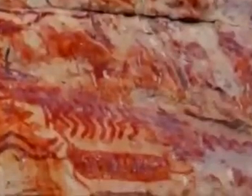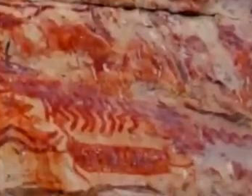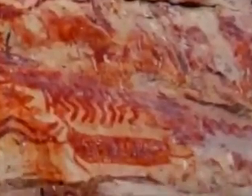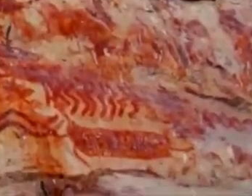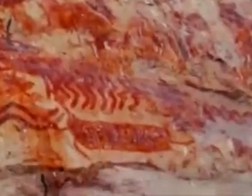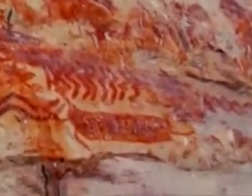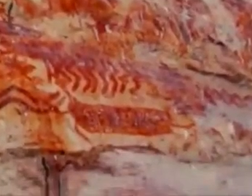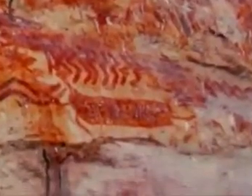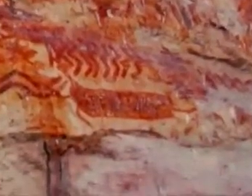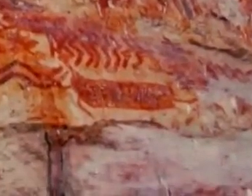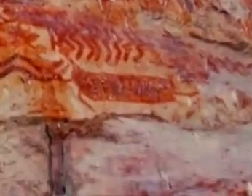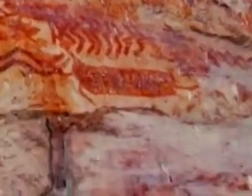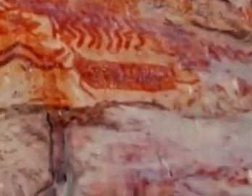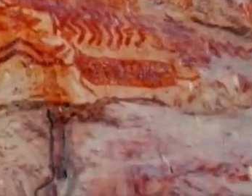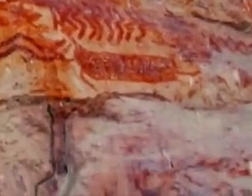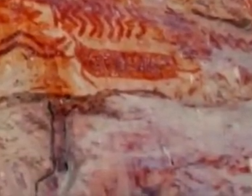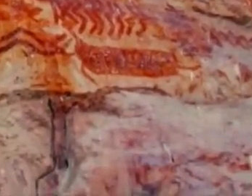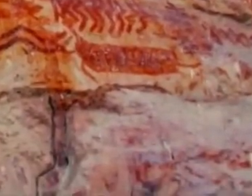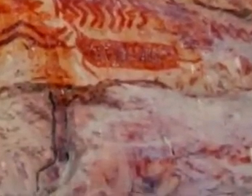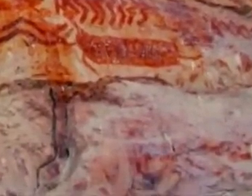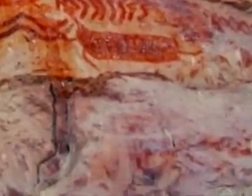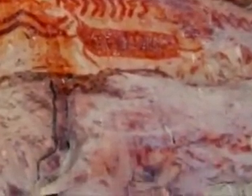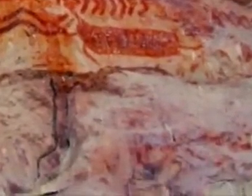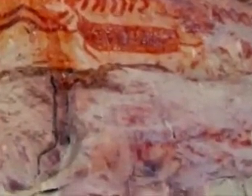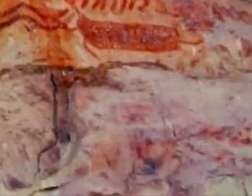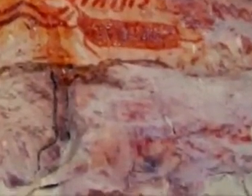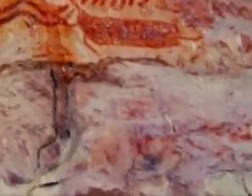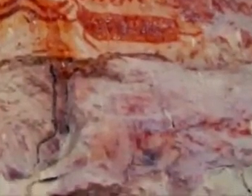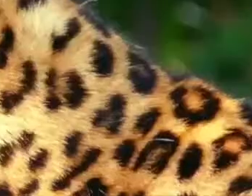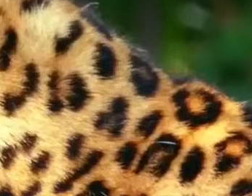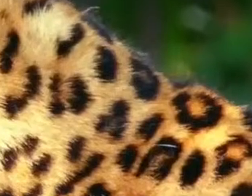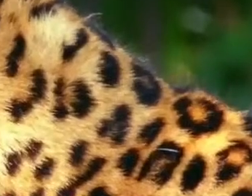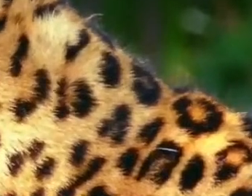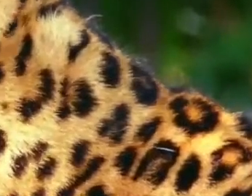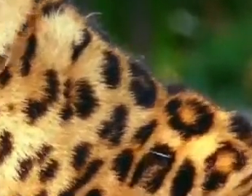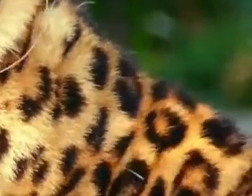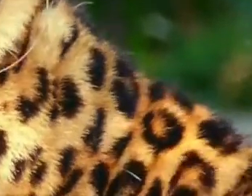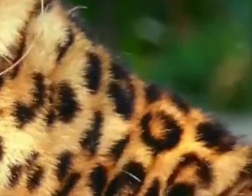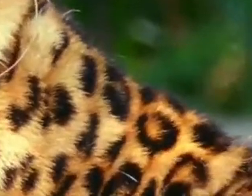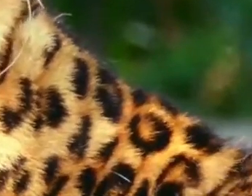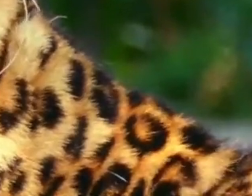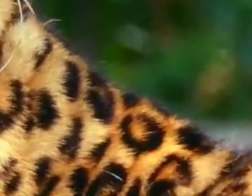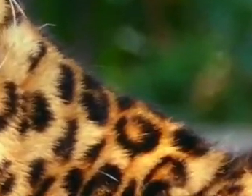importante valorar la conservación de este patrimonio.